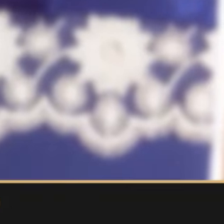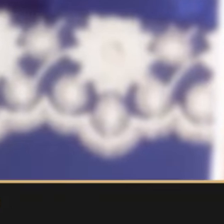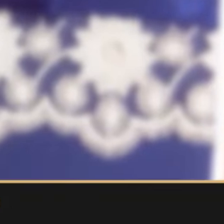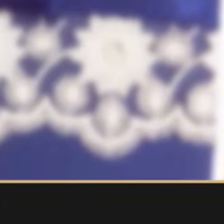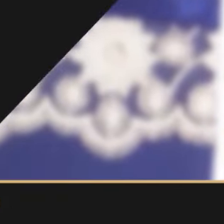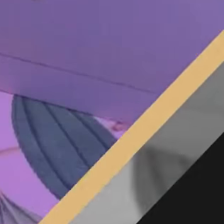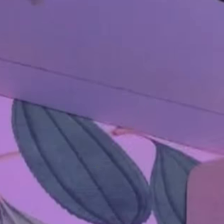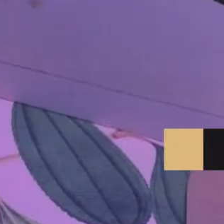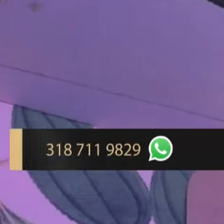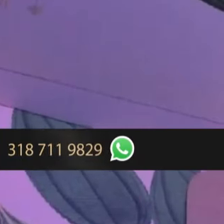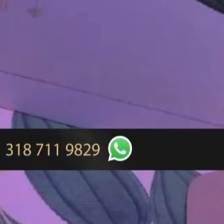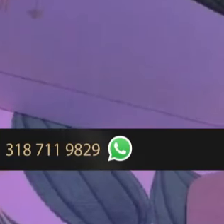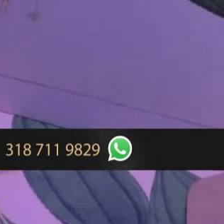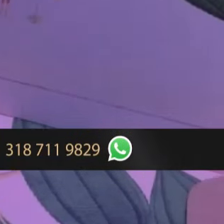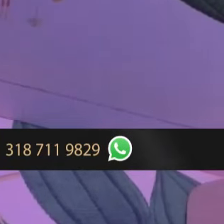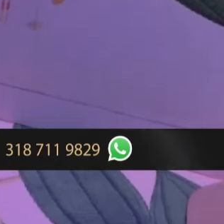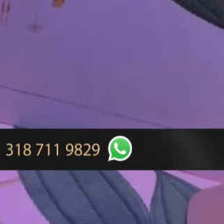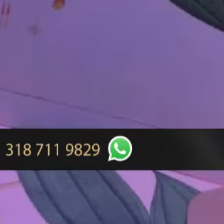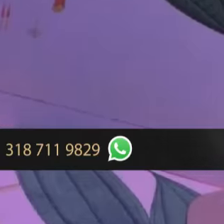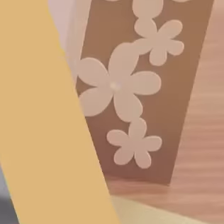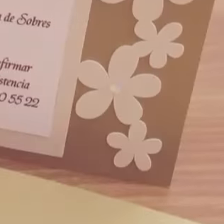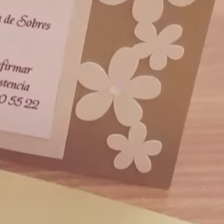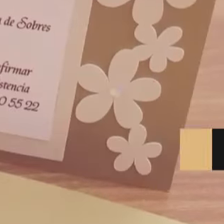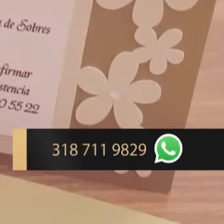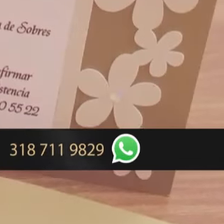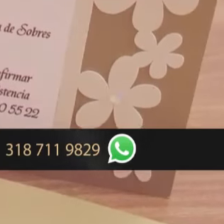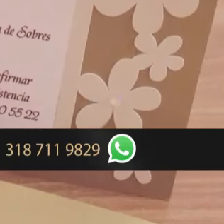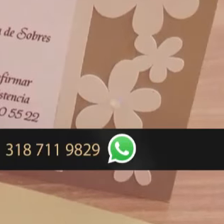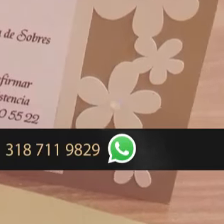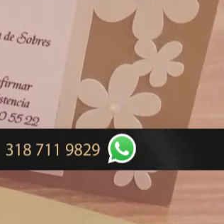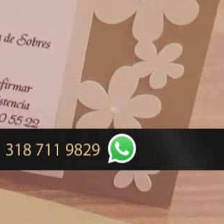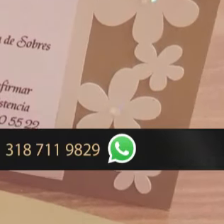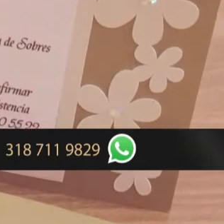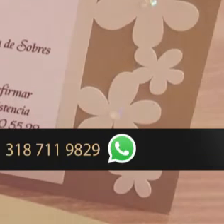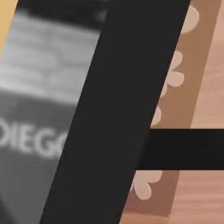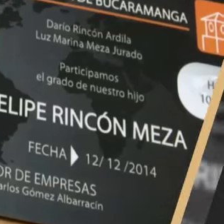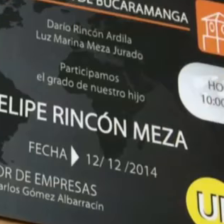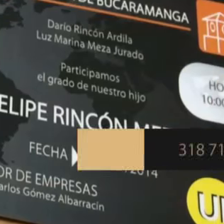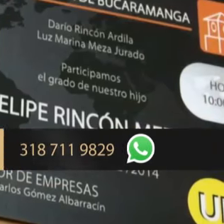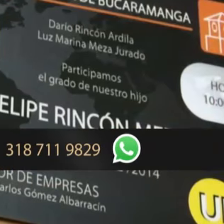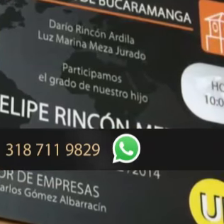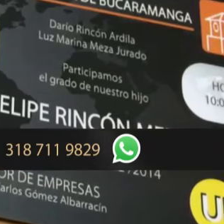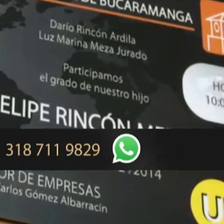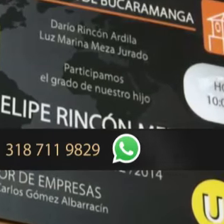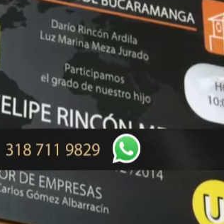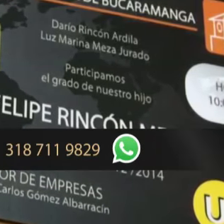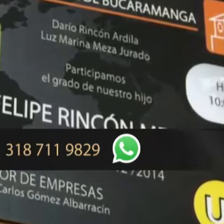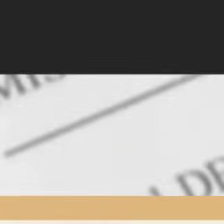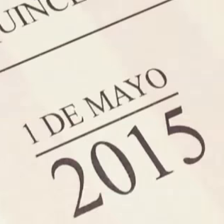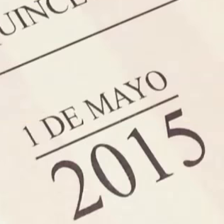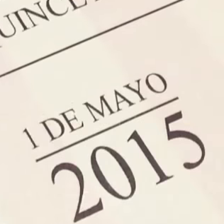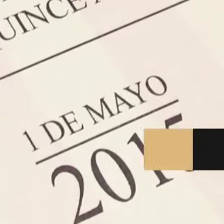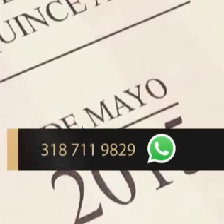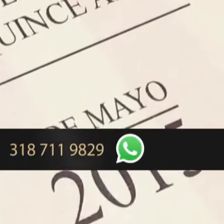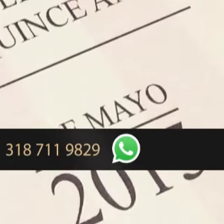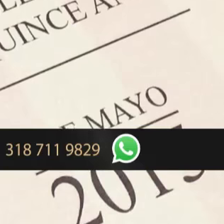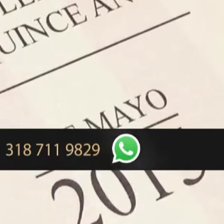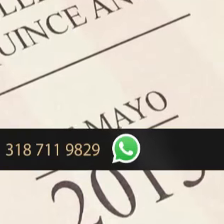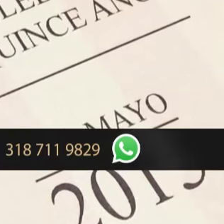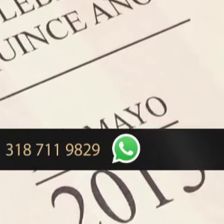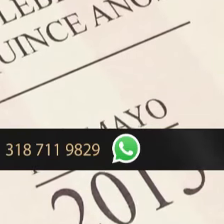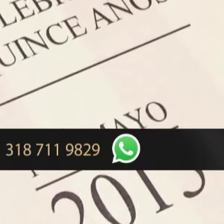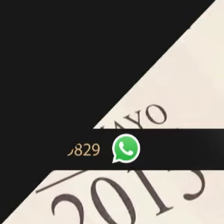Calígrafos, tarjetería fina, impresos y tarjetas con el más estricto nivel de calidad, la mejor atención personalizada y diseños de vanguardia para